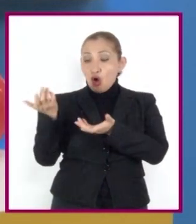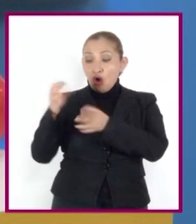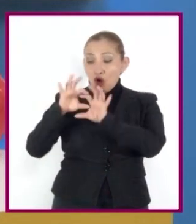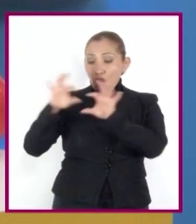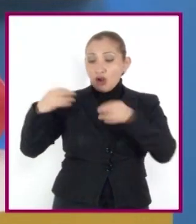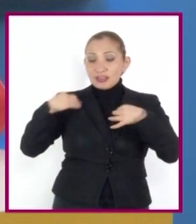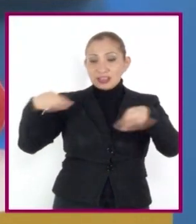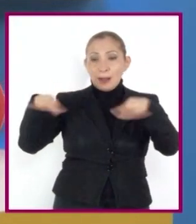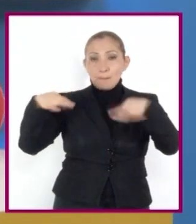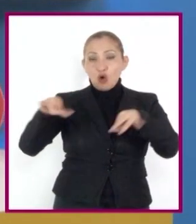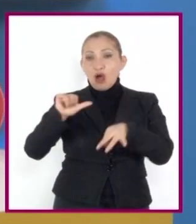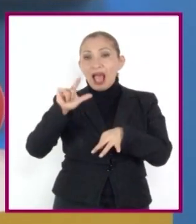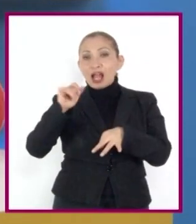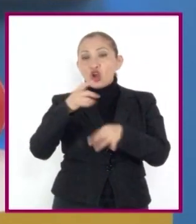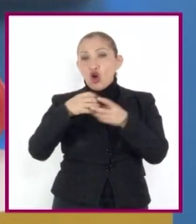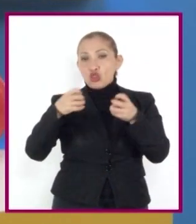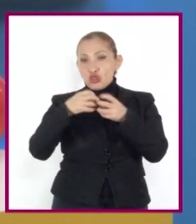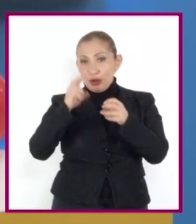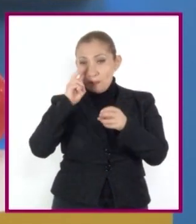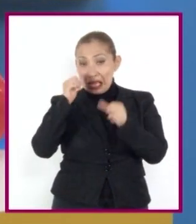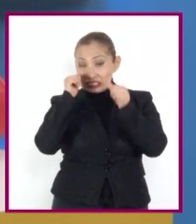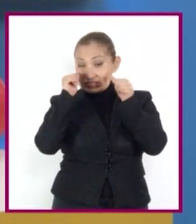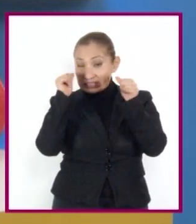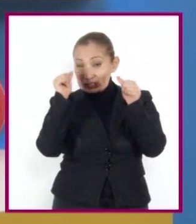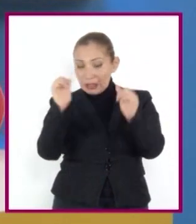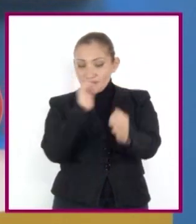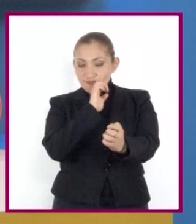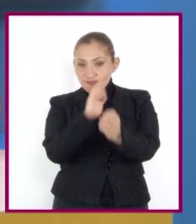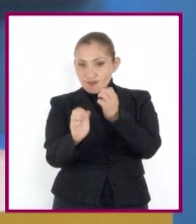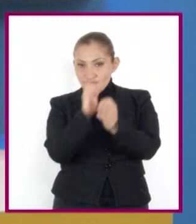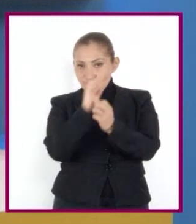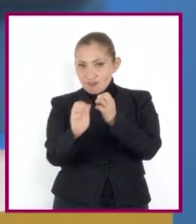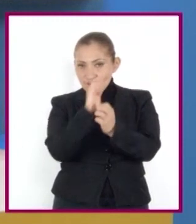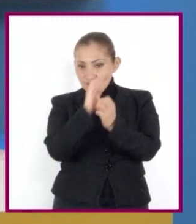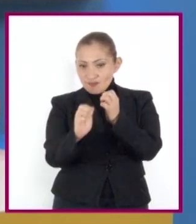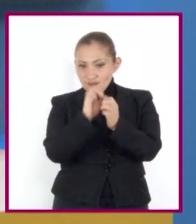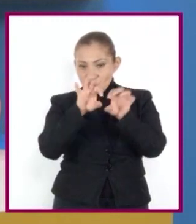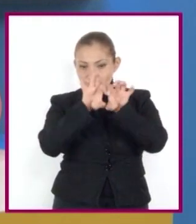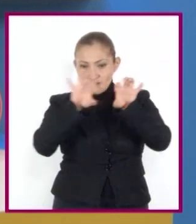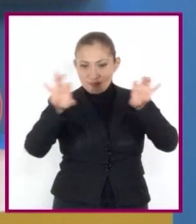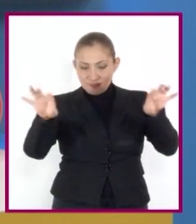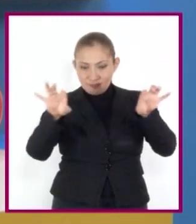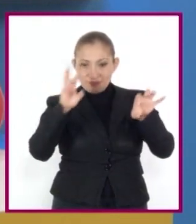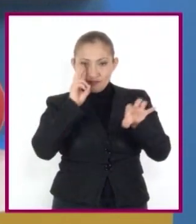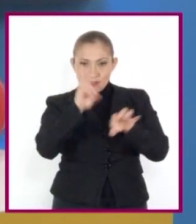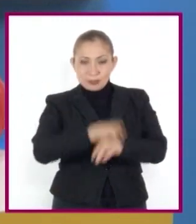algodón. Necesito que pongan mucha atención mientras froto el tubo de PVC.